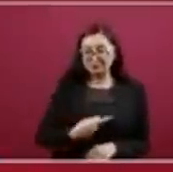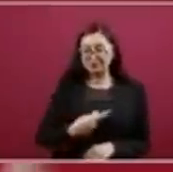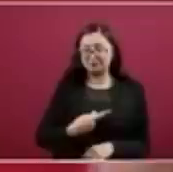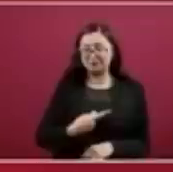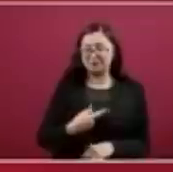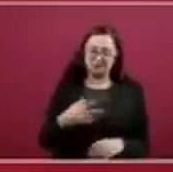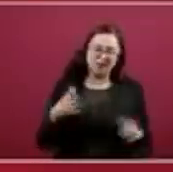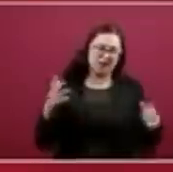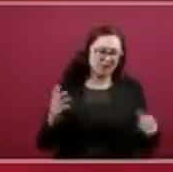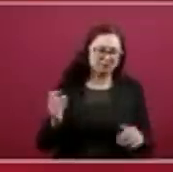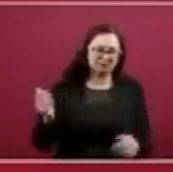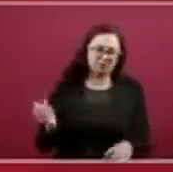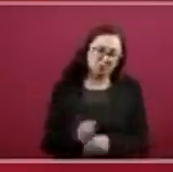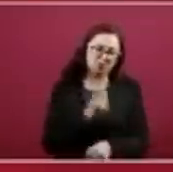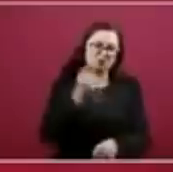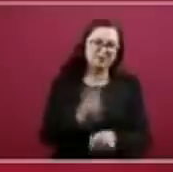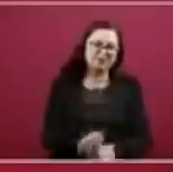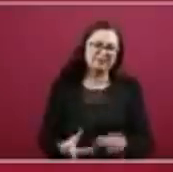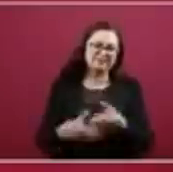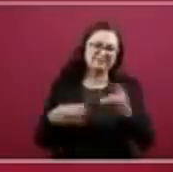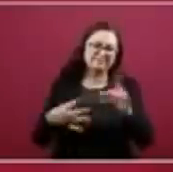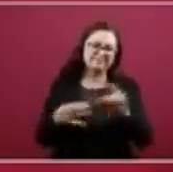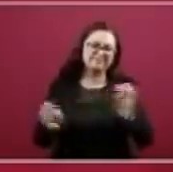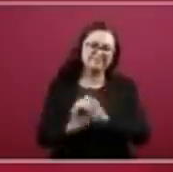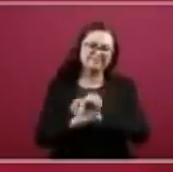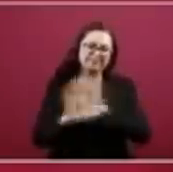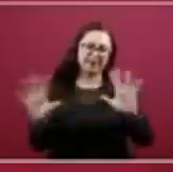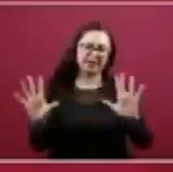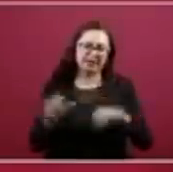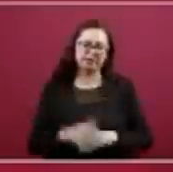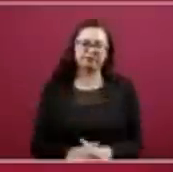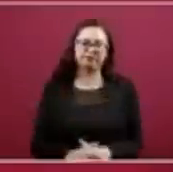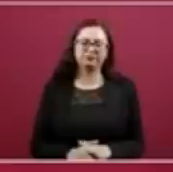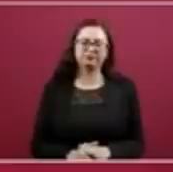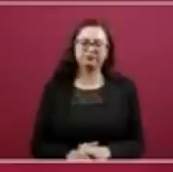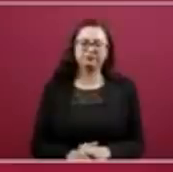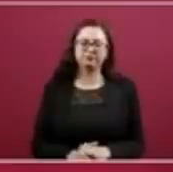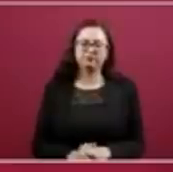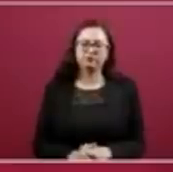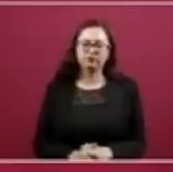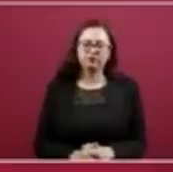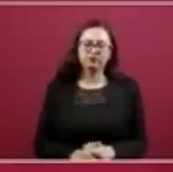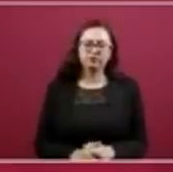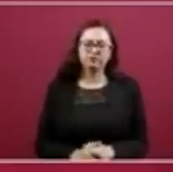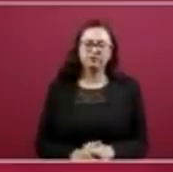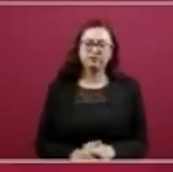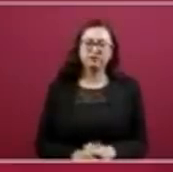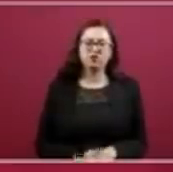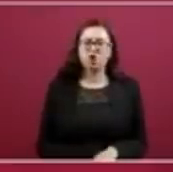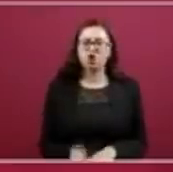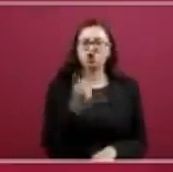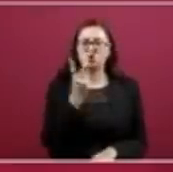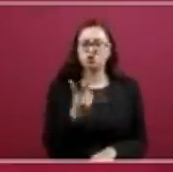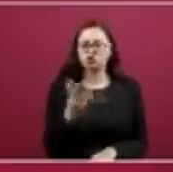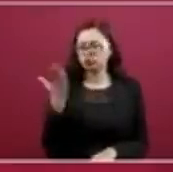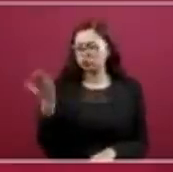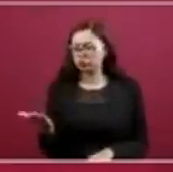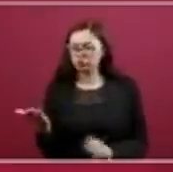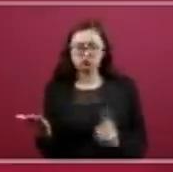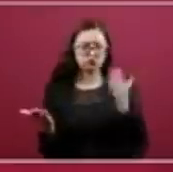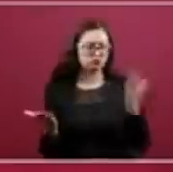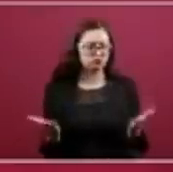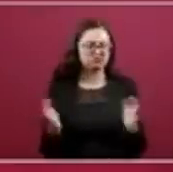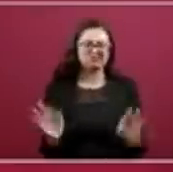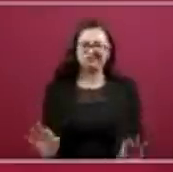se aclaran las cosas. Los dos son de primera, el director